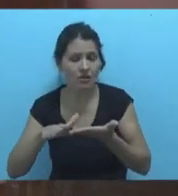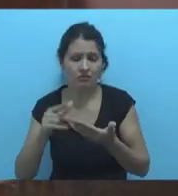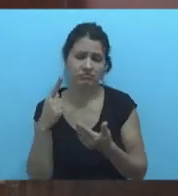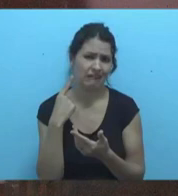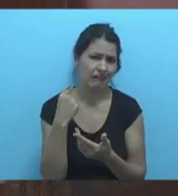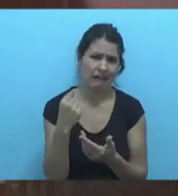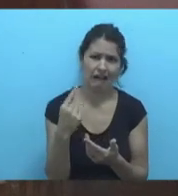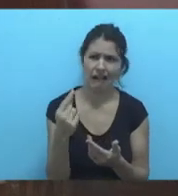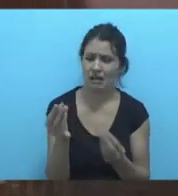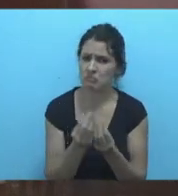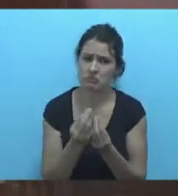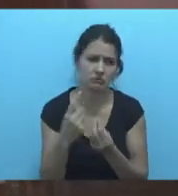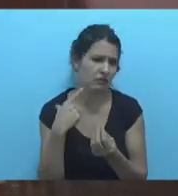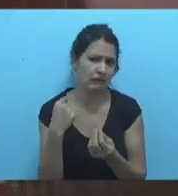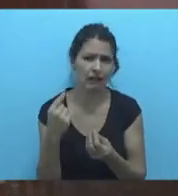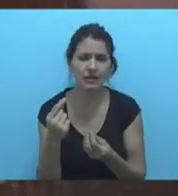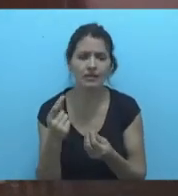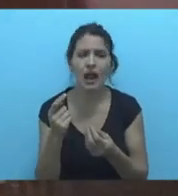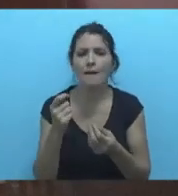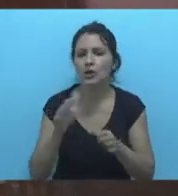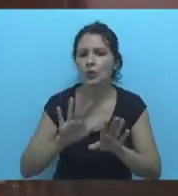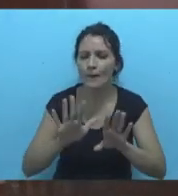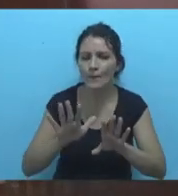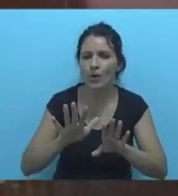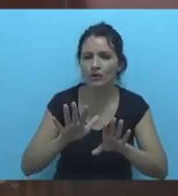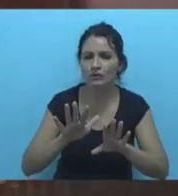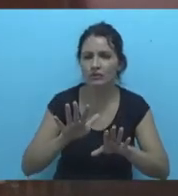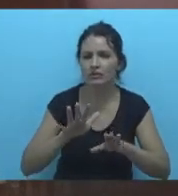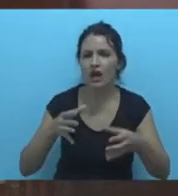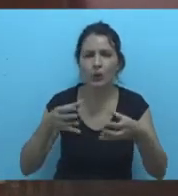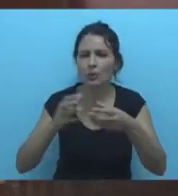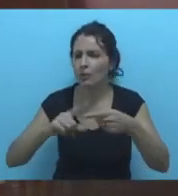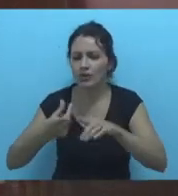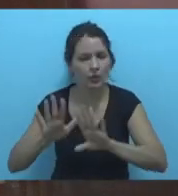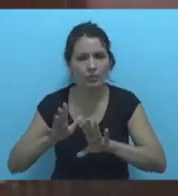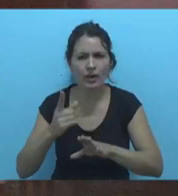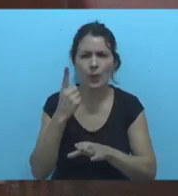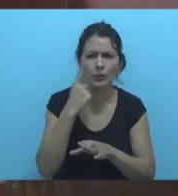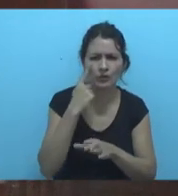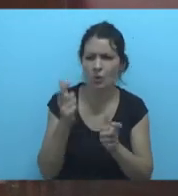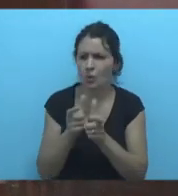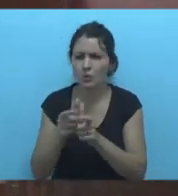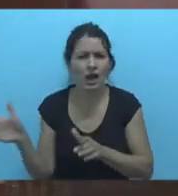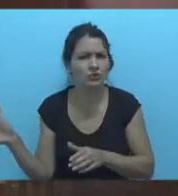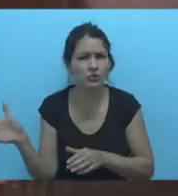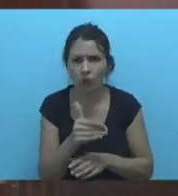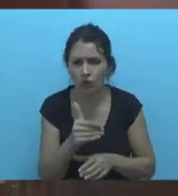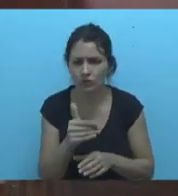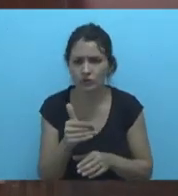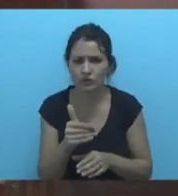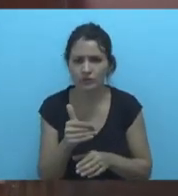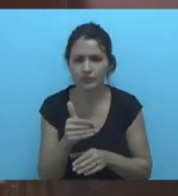oposición, el que está llevando la posibilidad de que sin ningún tipo de discriminación, todos los municipios y comunas de la provincia de Santa Fe,